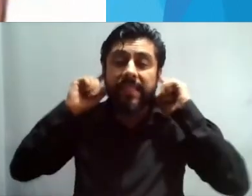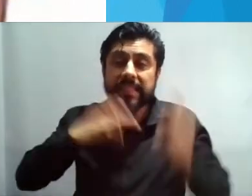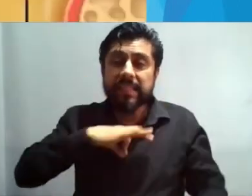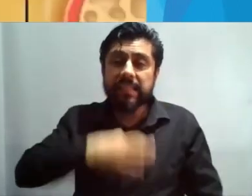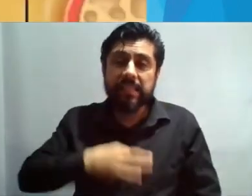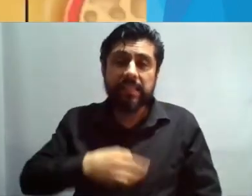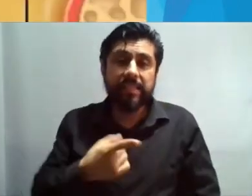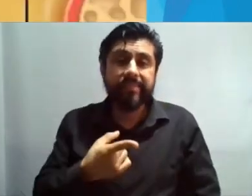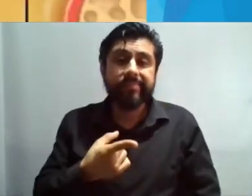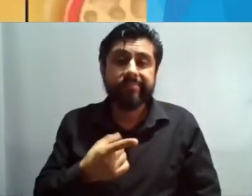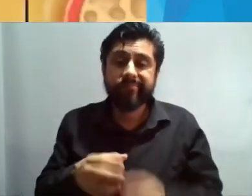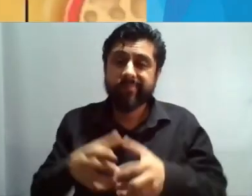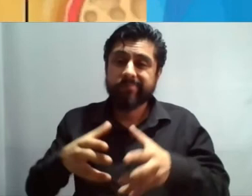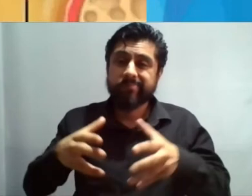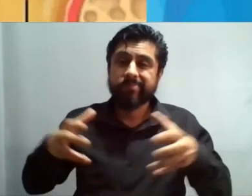siguiente imagen.